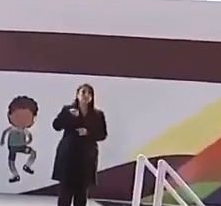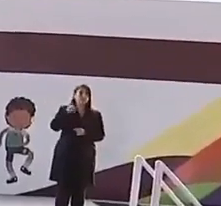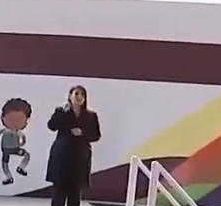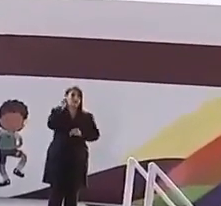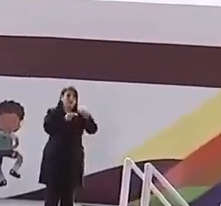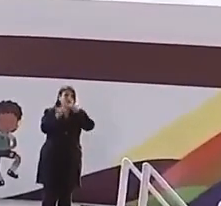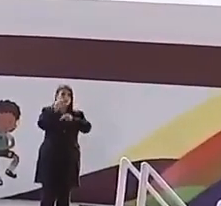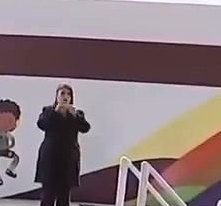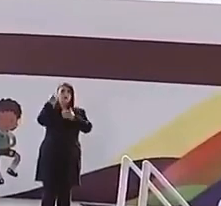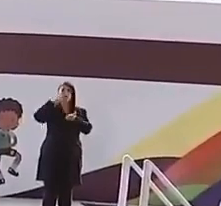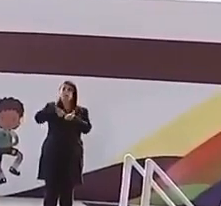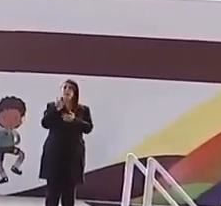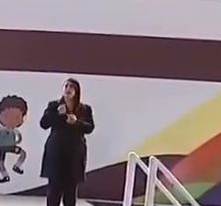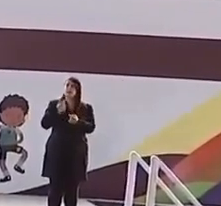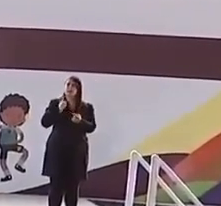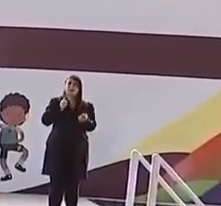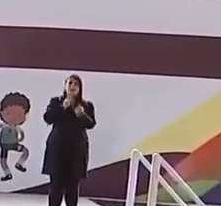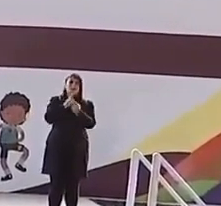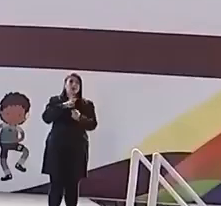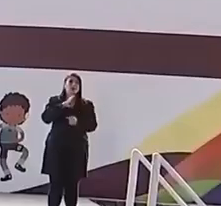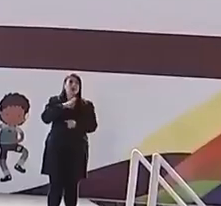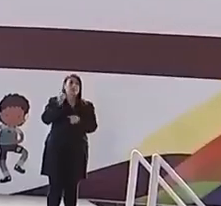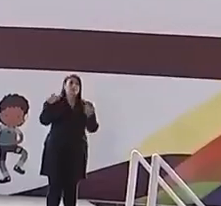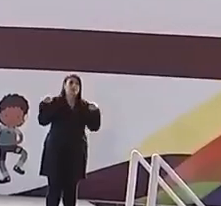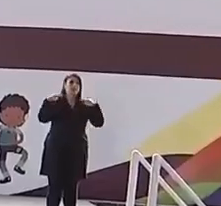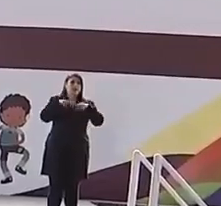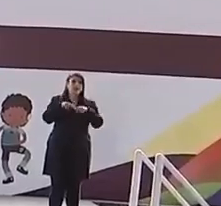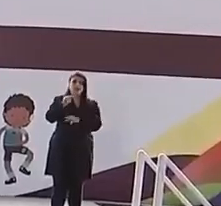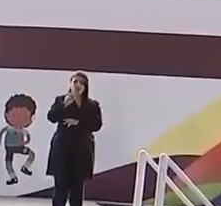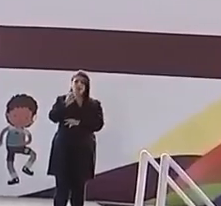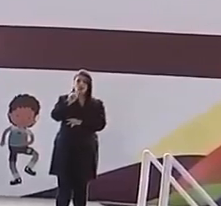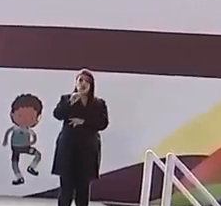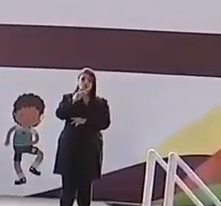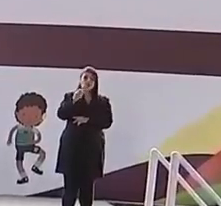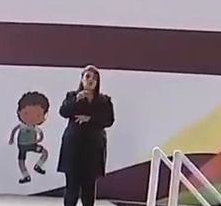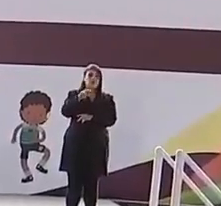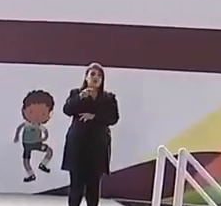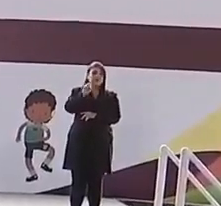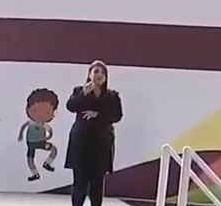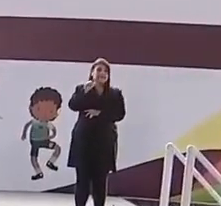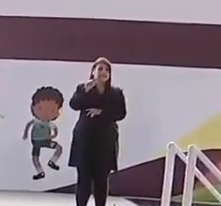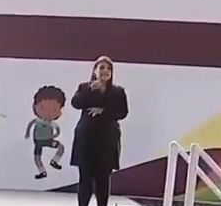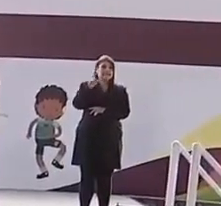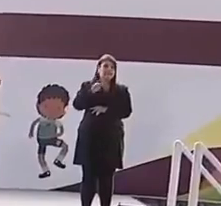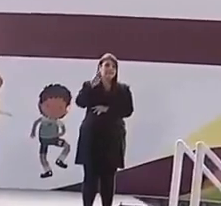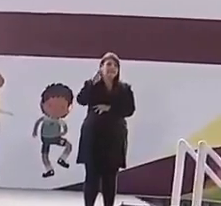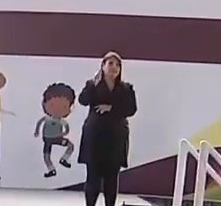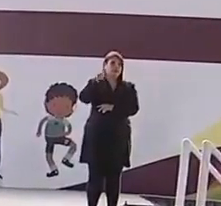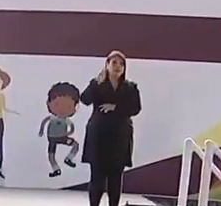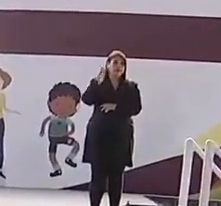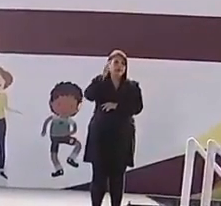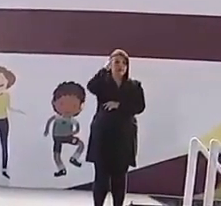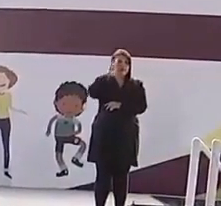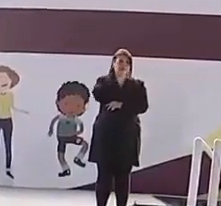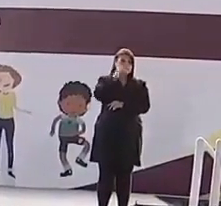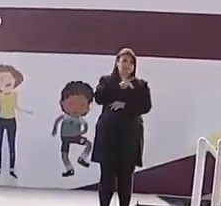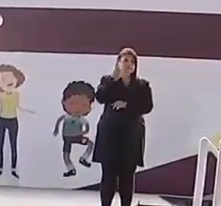una ocasión al maestro othón salazar en un homenaje a othón salazar